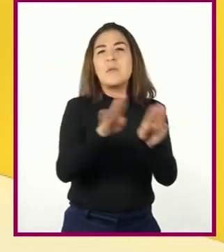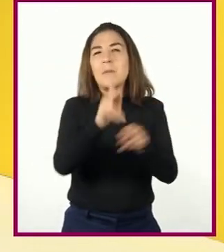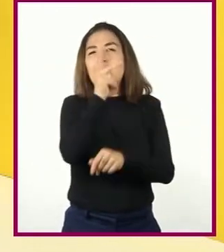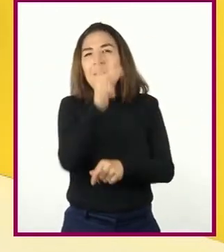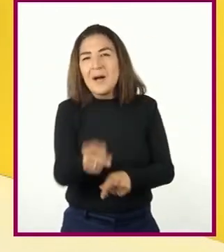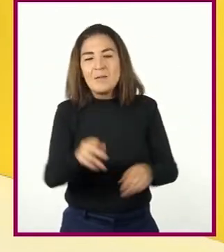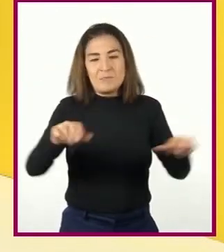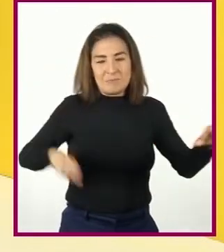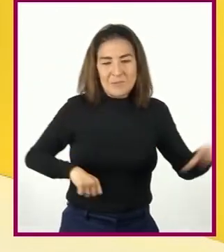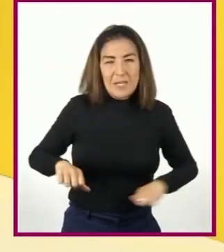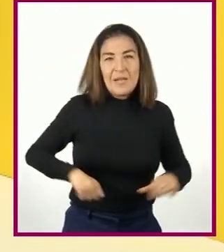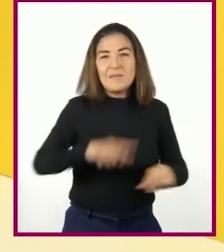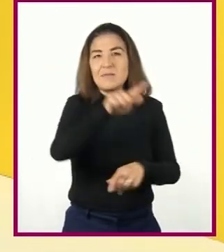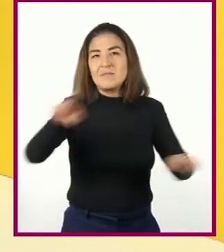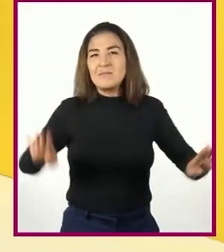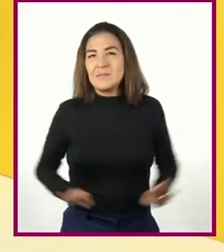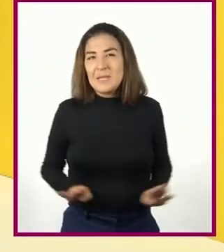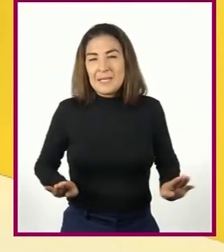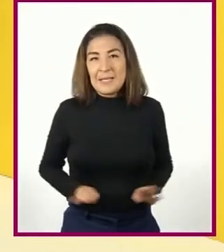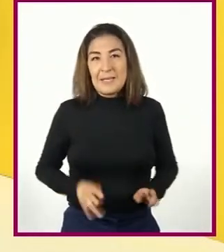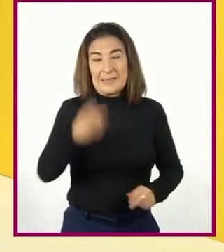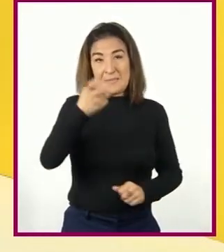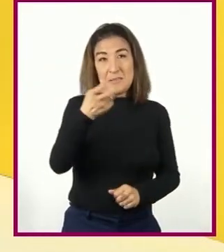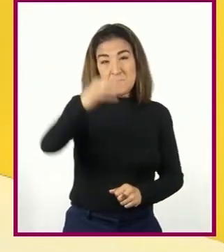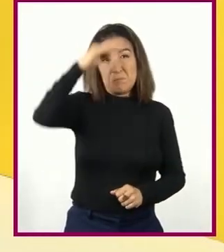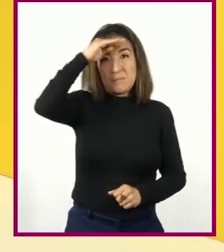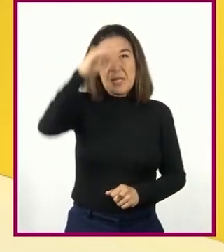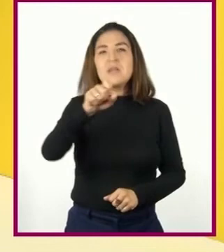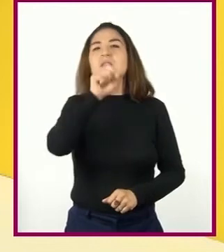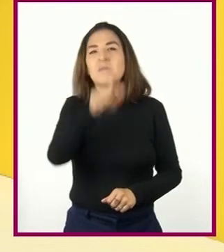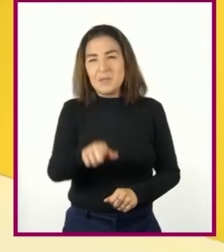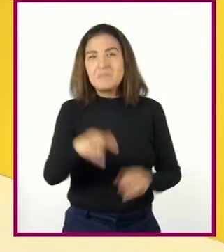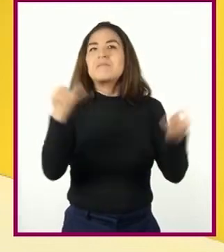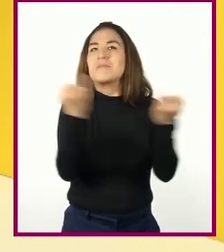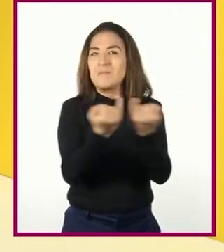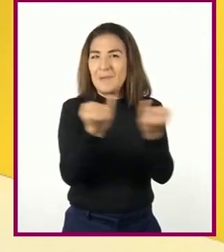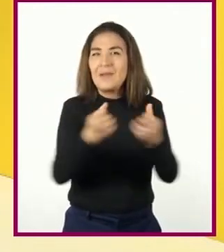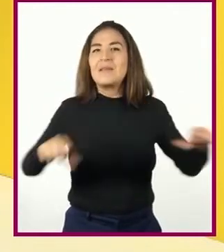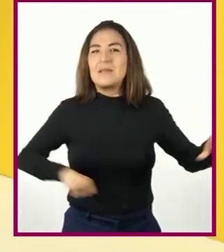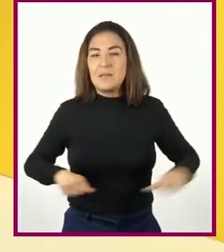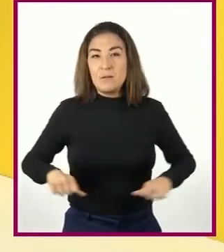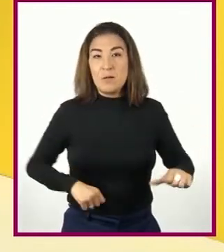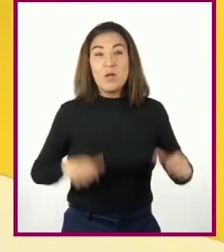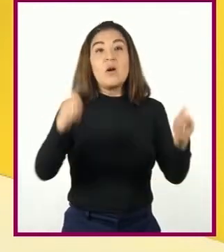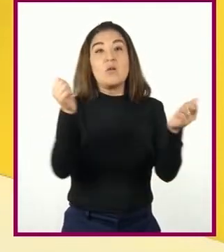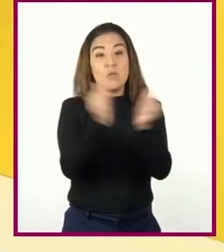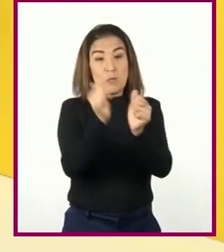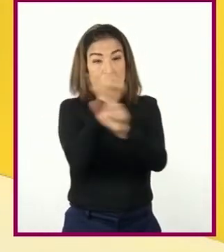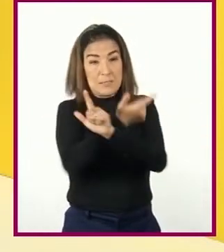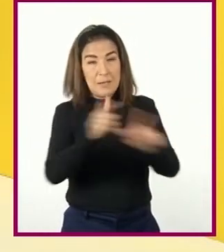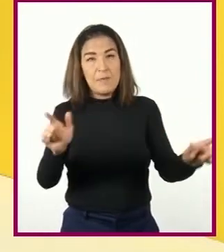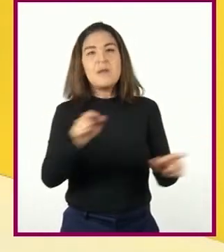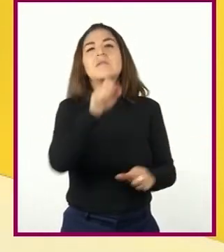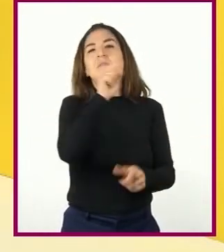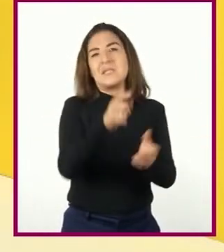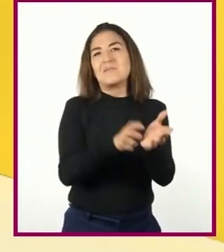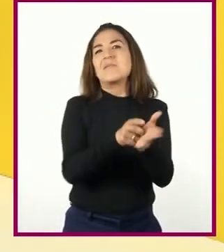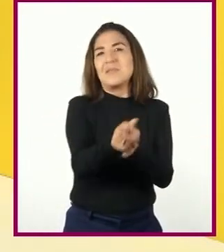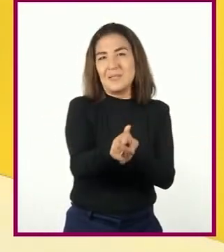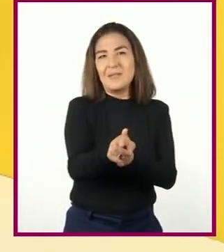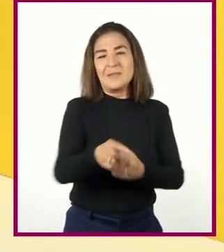palabras y las acciones. Pensar es también una actividad. Hacerlo libremente es una forma de ejercer este